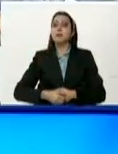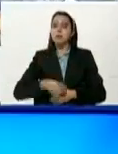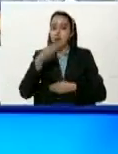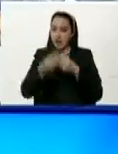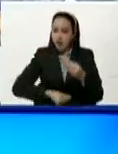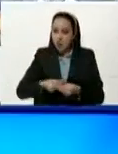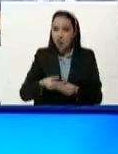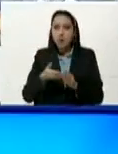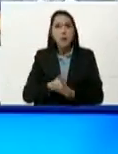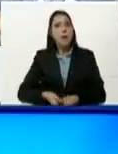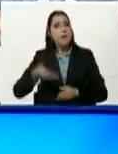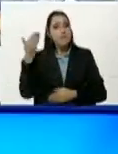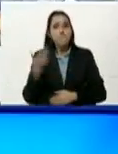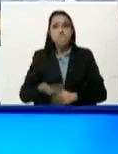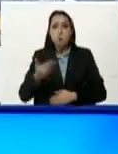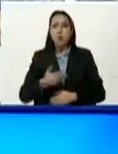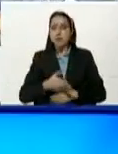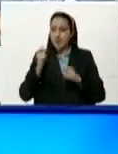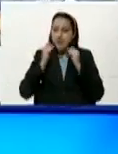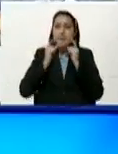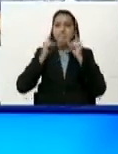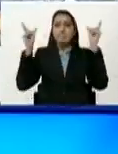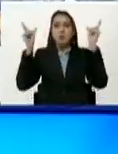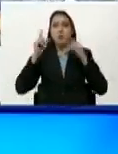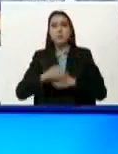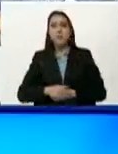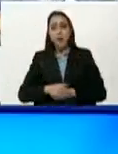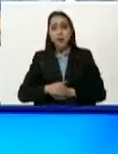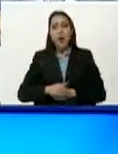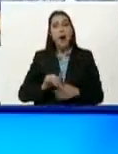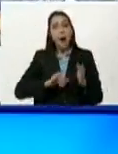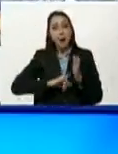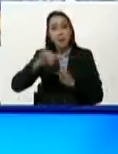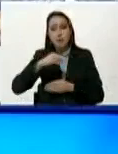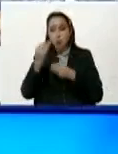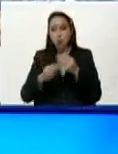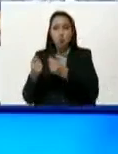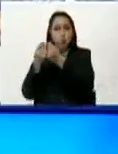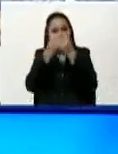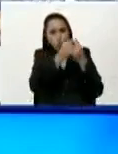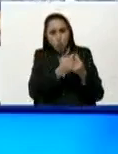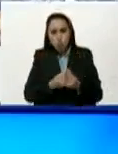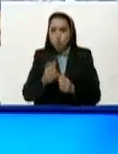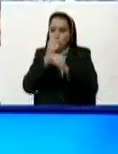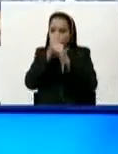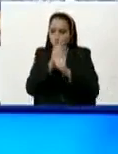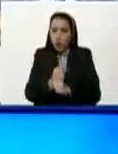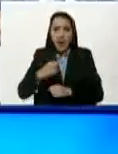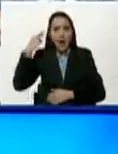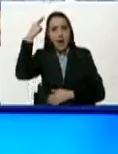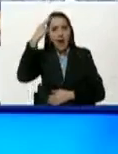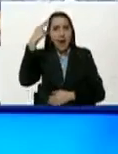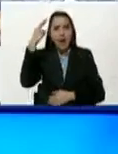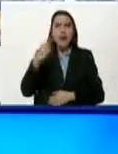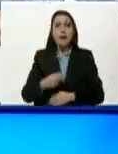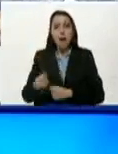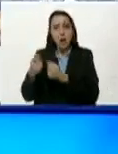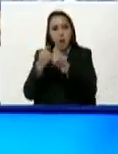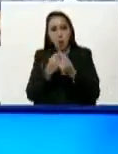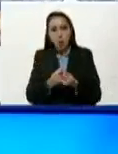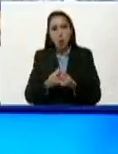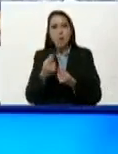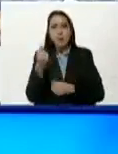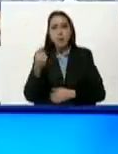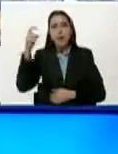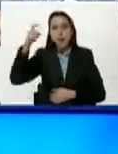impactante porque viene a impactar el crecimiento de la economía real la economía real en la economía que satisface necesidades